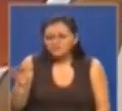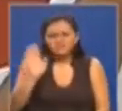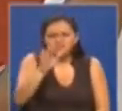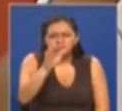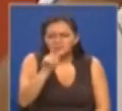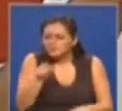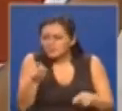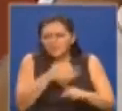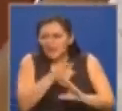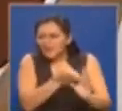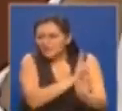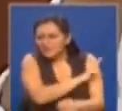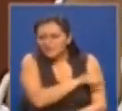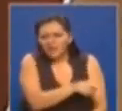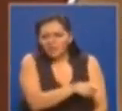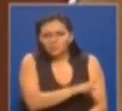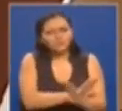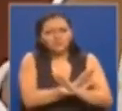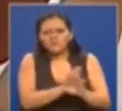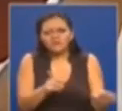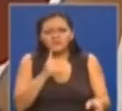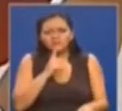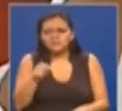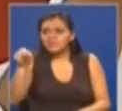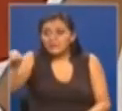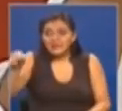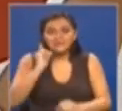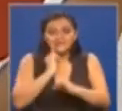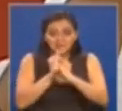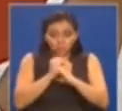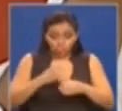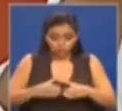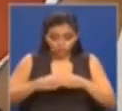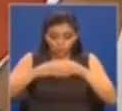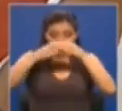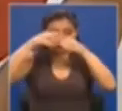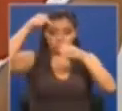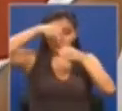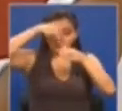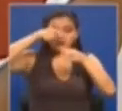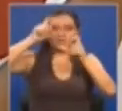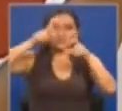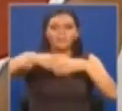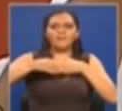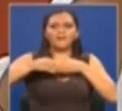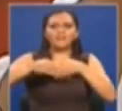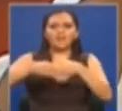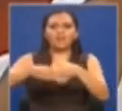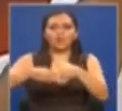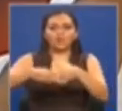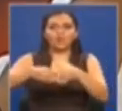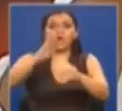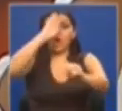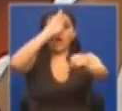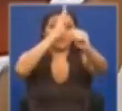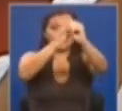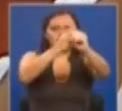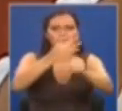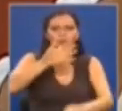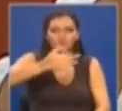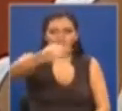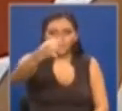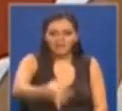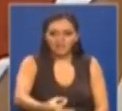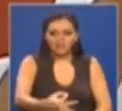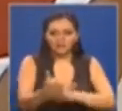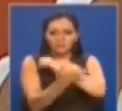importantes que sean, Fuerzas Armadas, etcétera, son medios. El fin es la justicia, la verdad, la